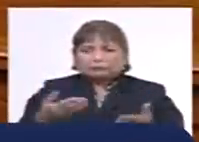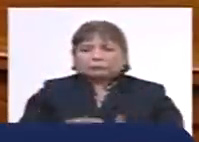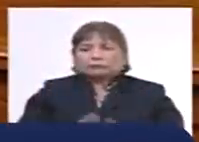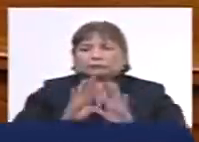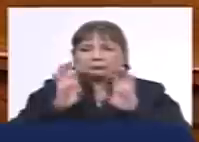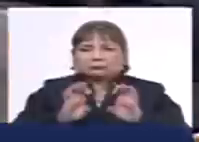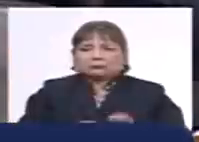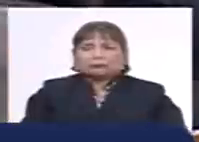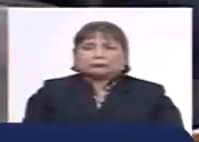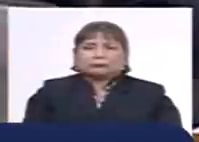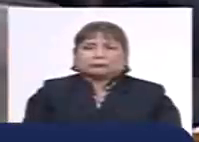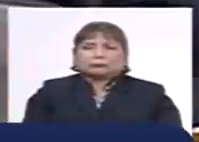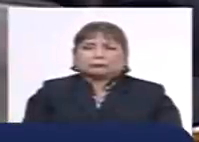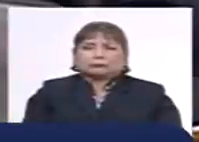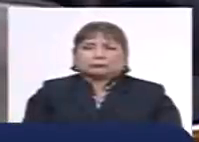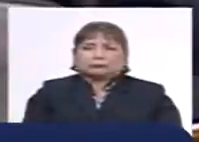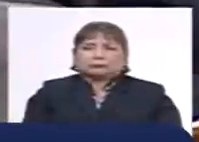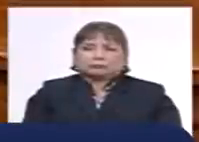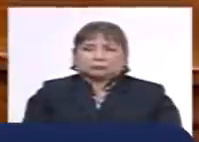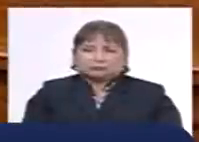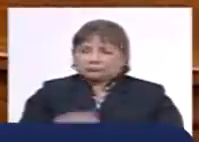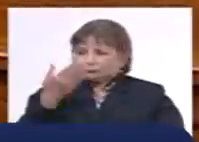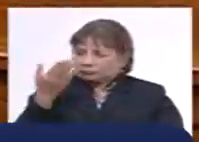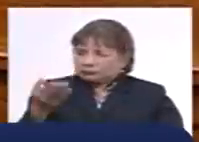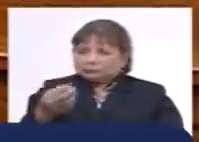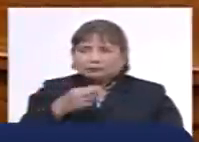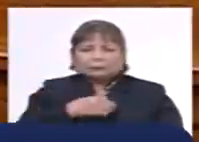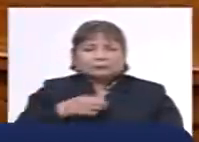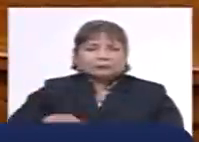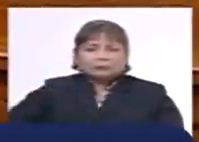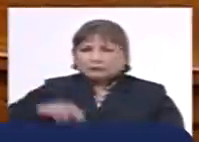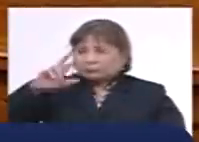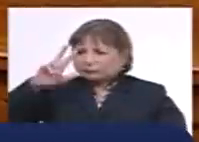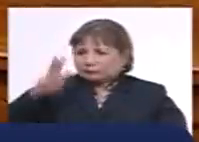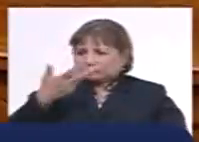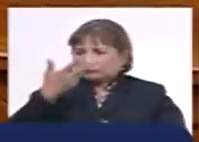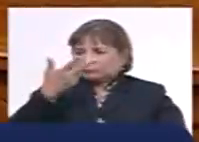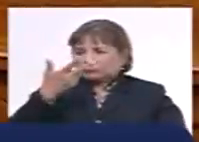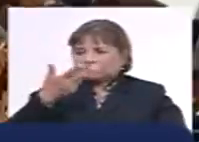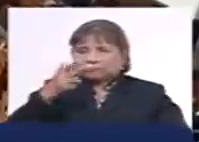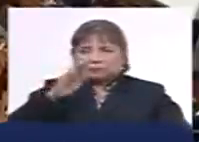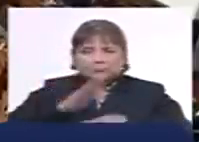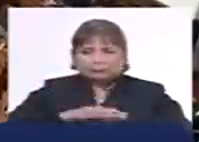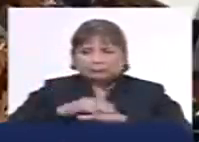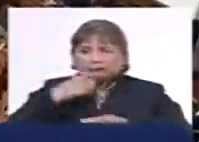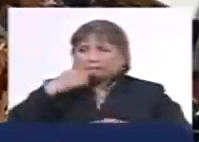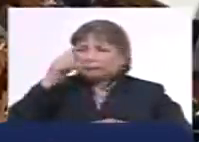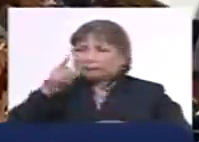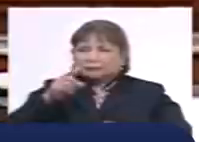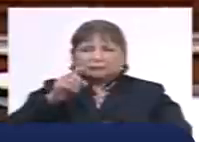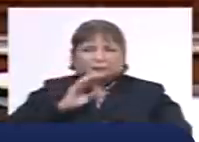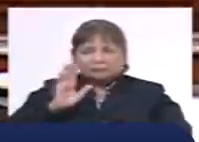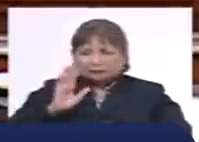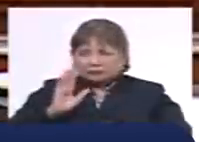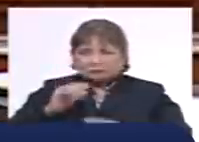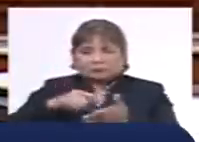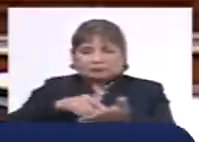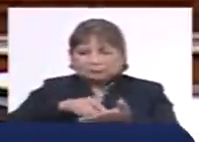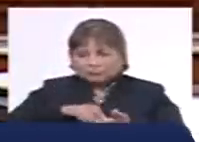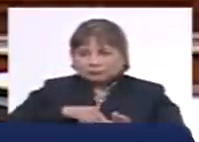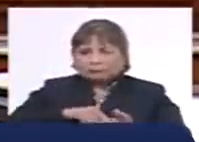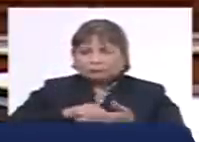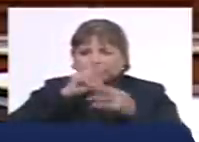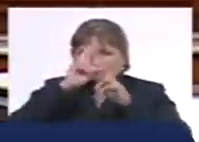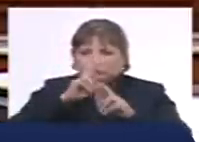exámenes. Señor Premier, por tercera vez Ahora ya sí le estamos exigiendo